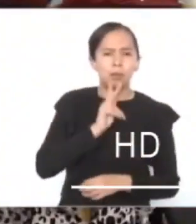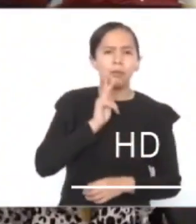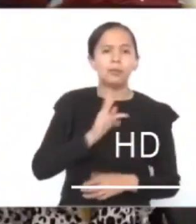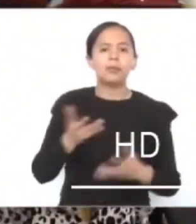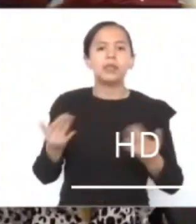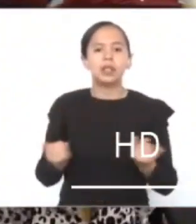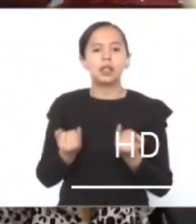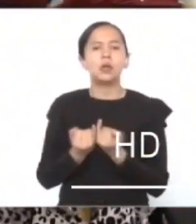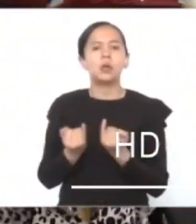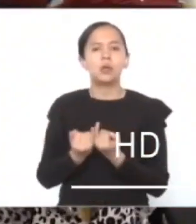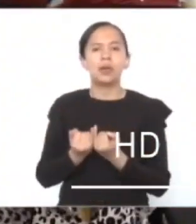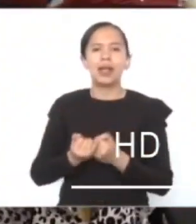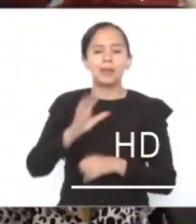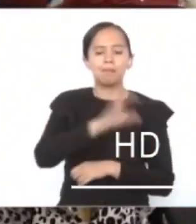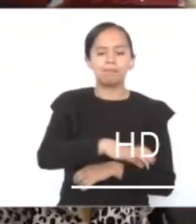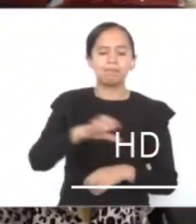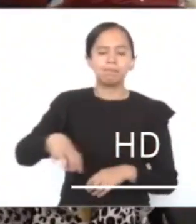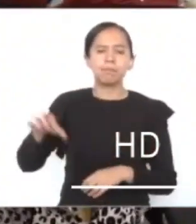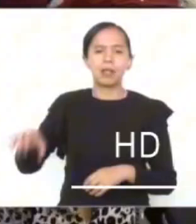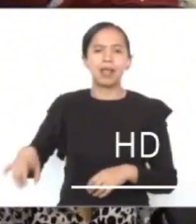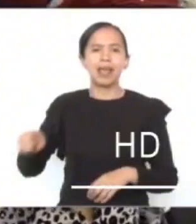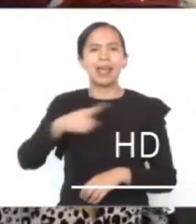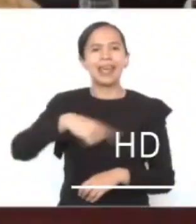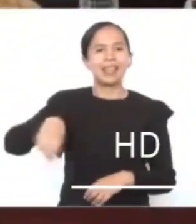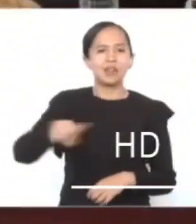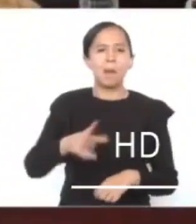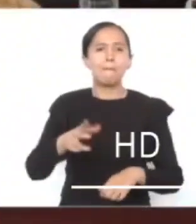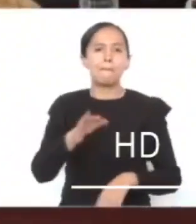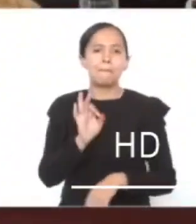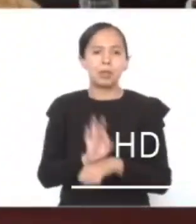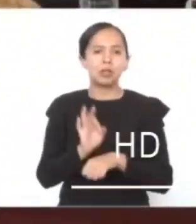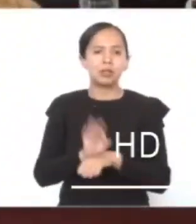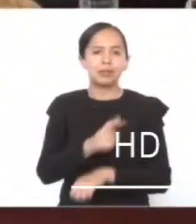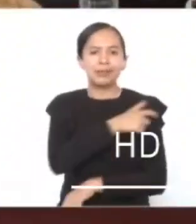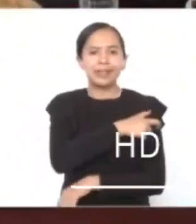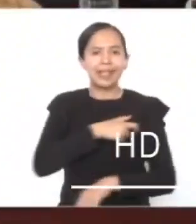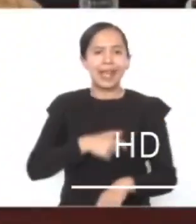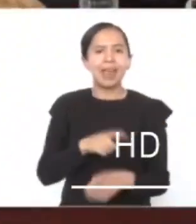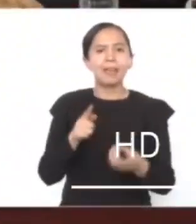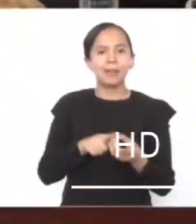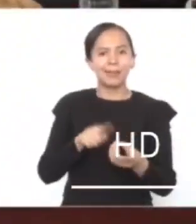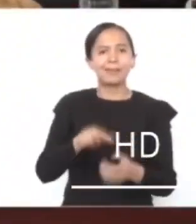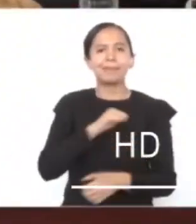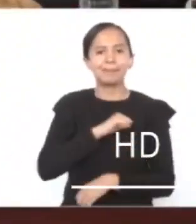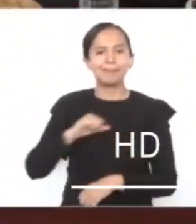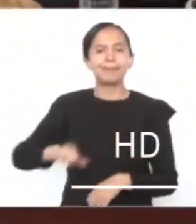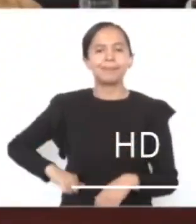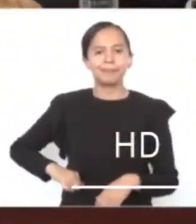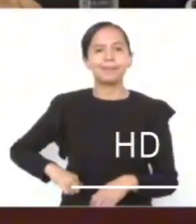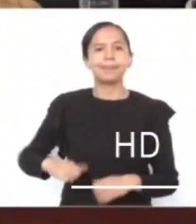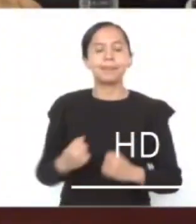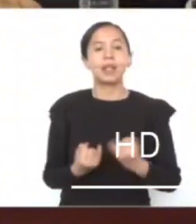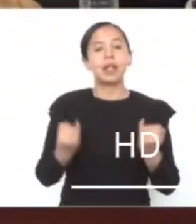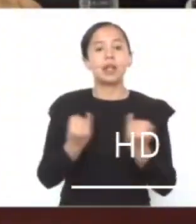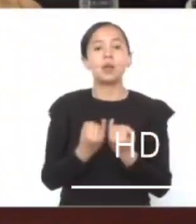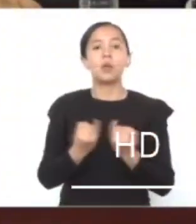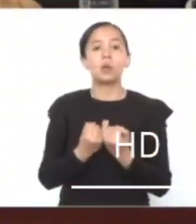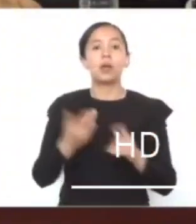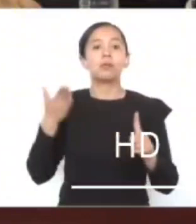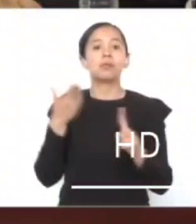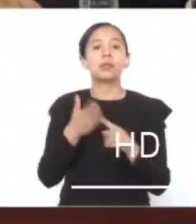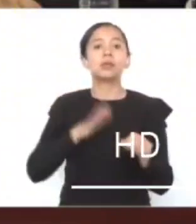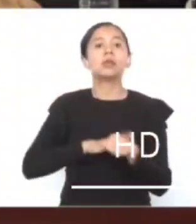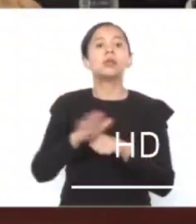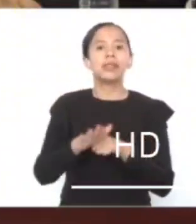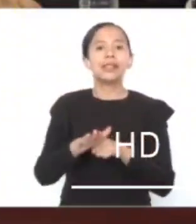Emergencia y las unidades de gestión integral de riesgos y protección civil de las alcaldías. También se buscó con esto